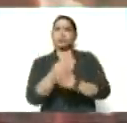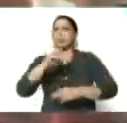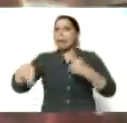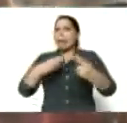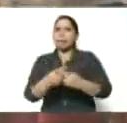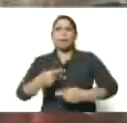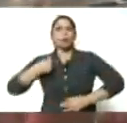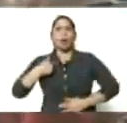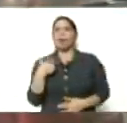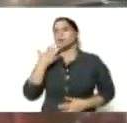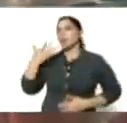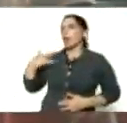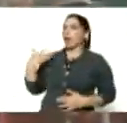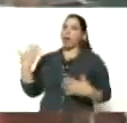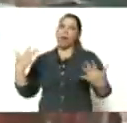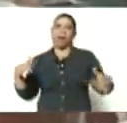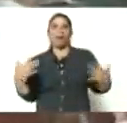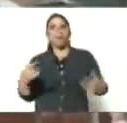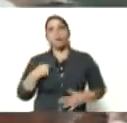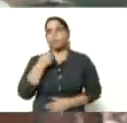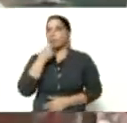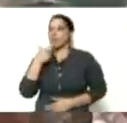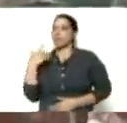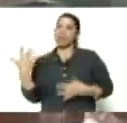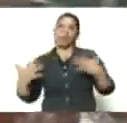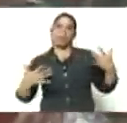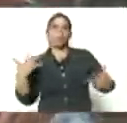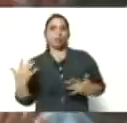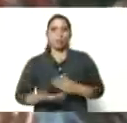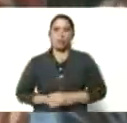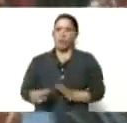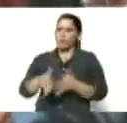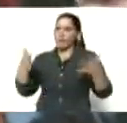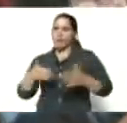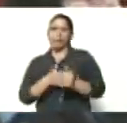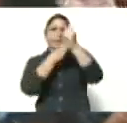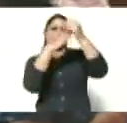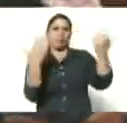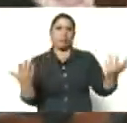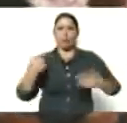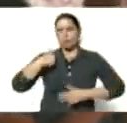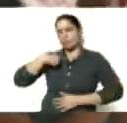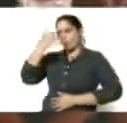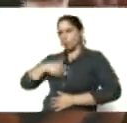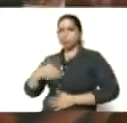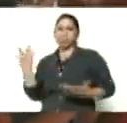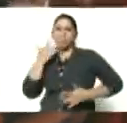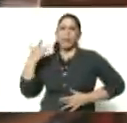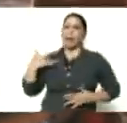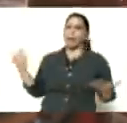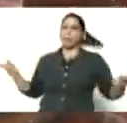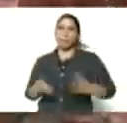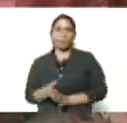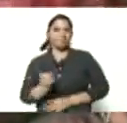era chévere, que yo era bonito, que yo era gran líder, que yo era lo máximo. No.